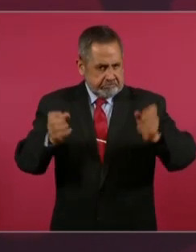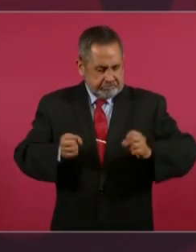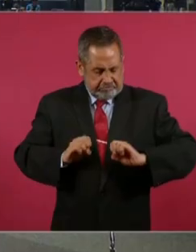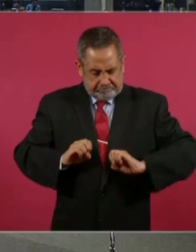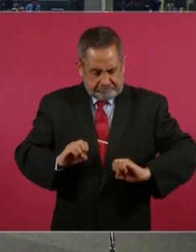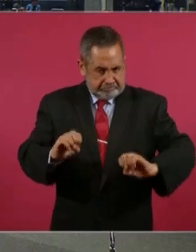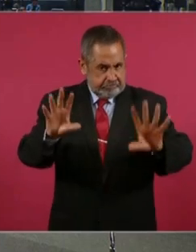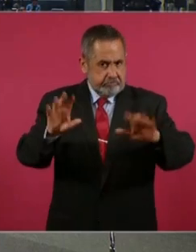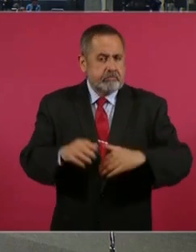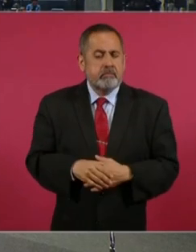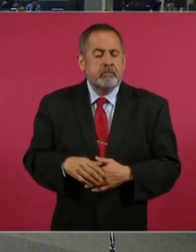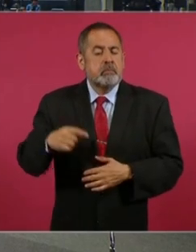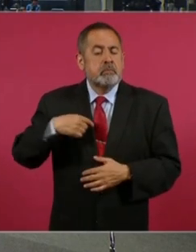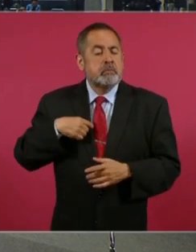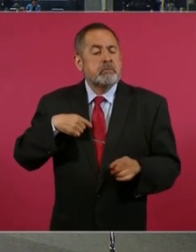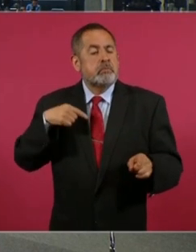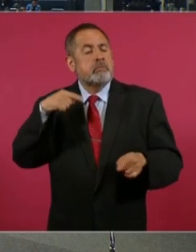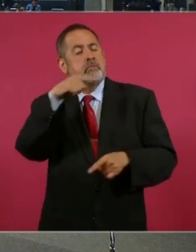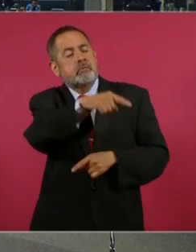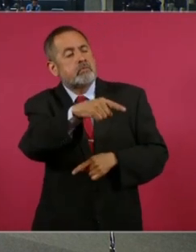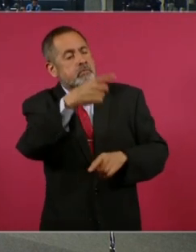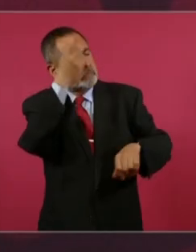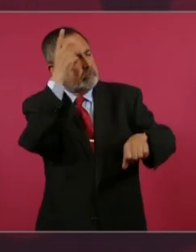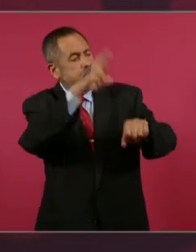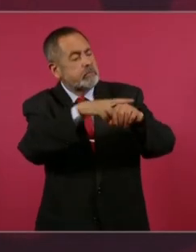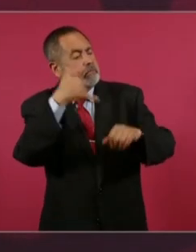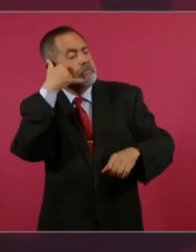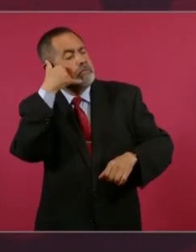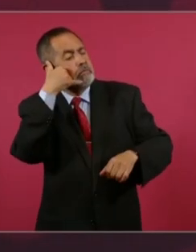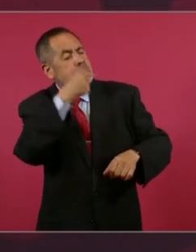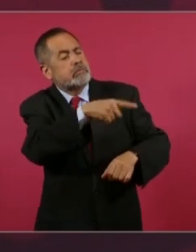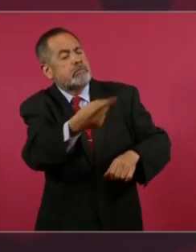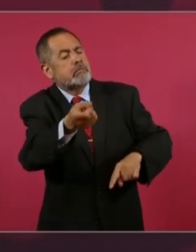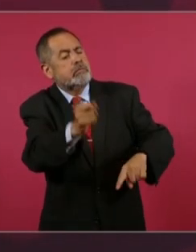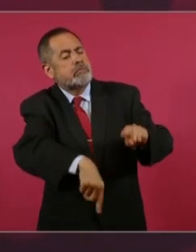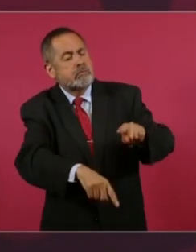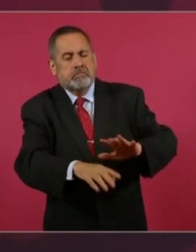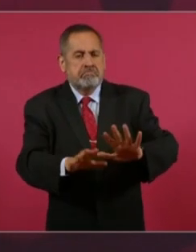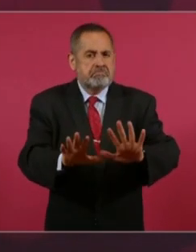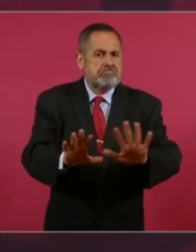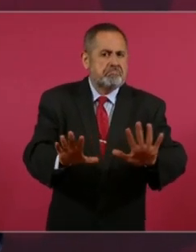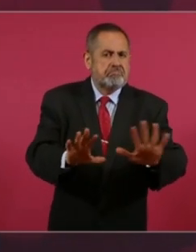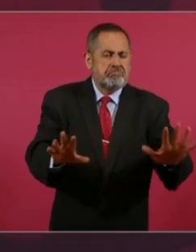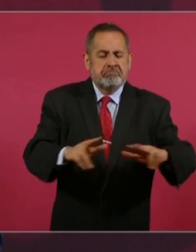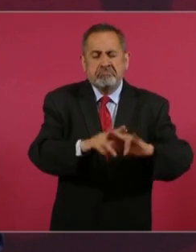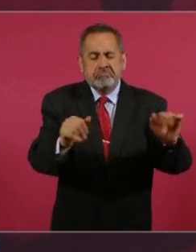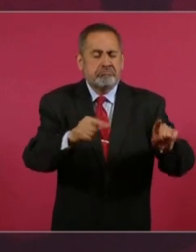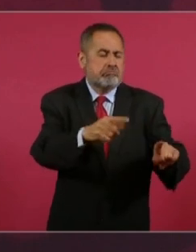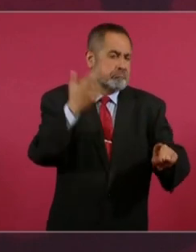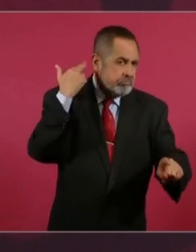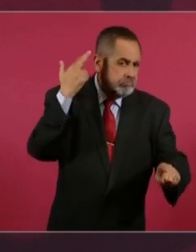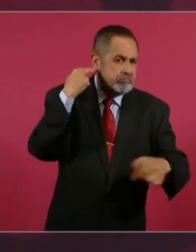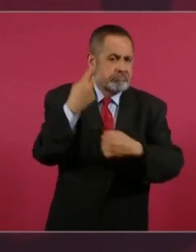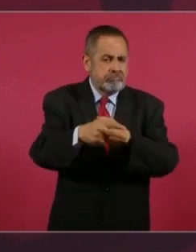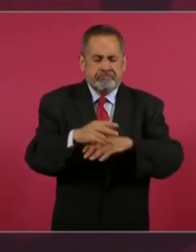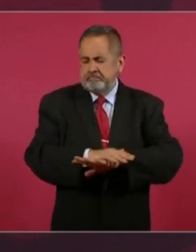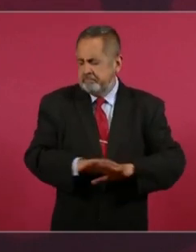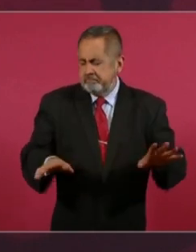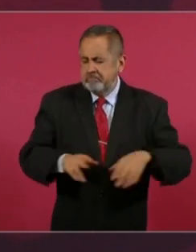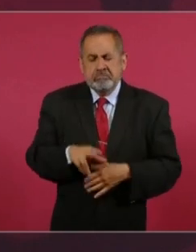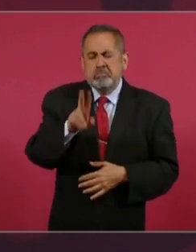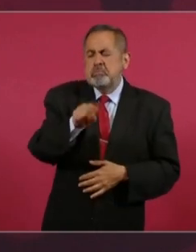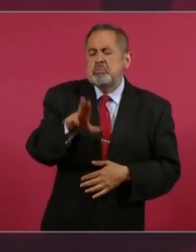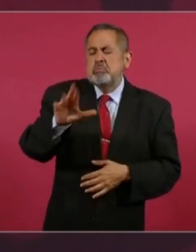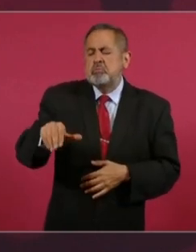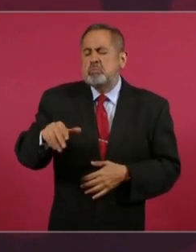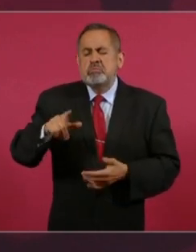Yo no hablo con ningún director de periódico, de radio, de televisión, no, nunca